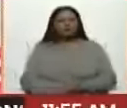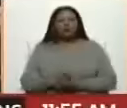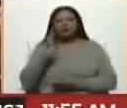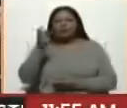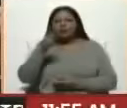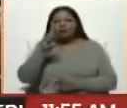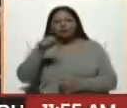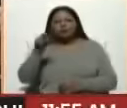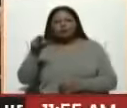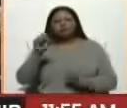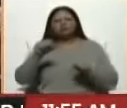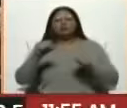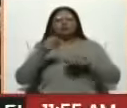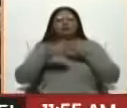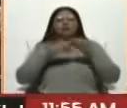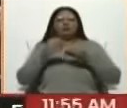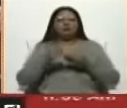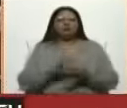En Guatire.